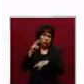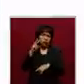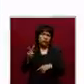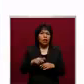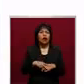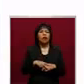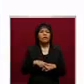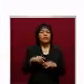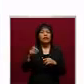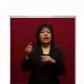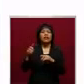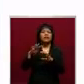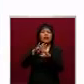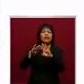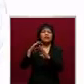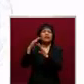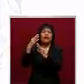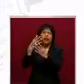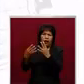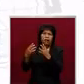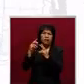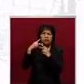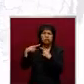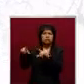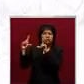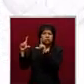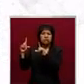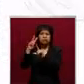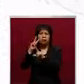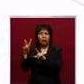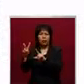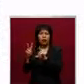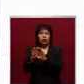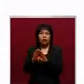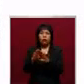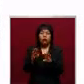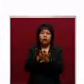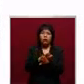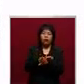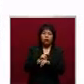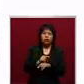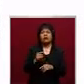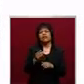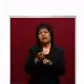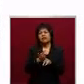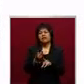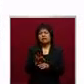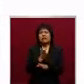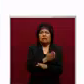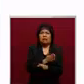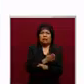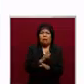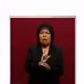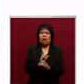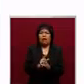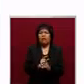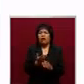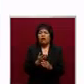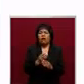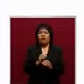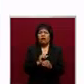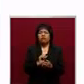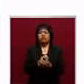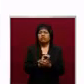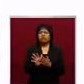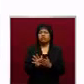interesante que les vamos a presentar de justo lo que está hablando el secretario, de esa adaptabilidad. Bueno, ¿qué pasaba antes, cuando no había COVID?